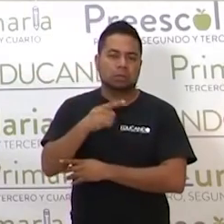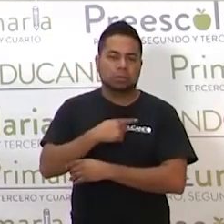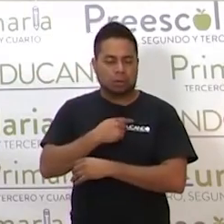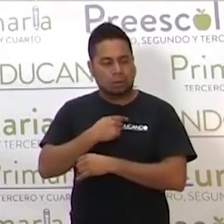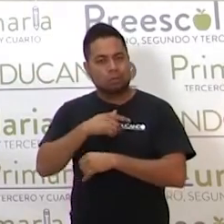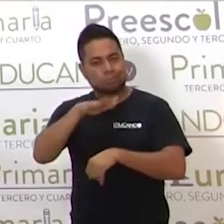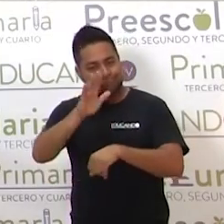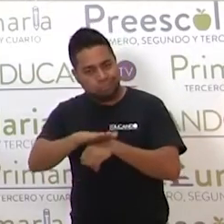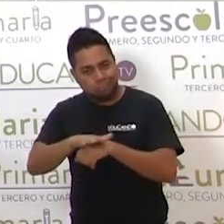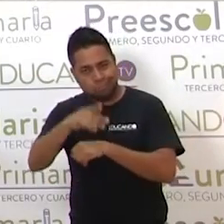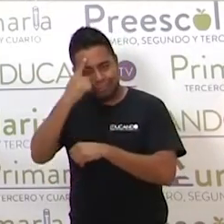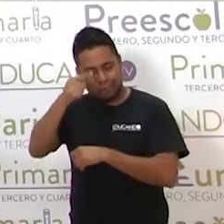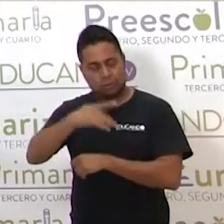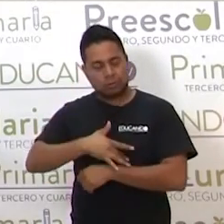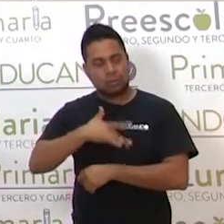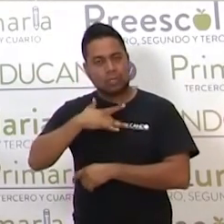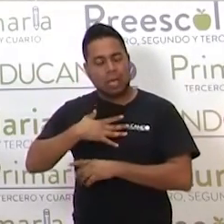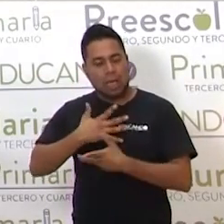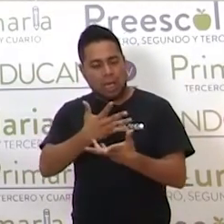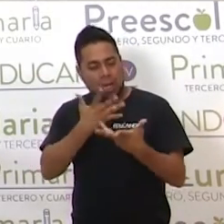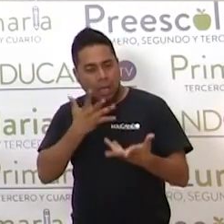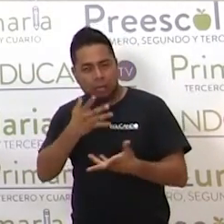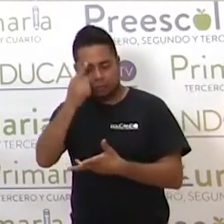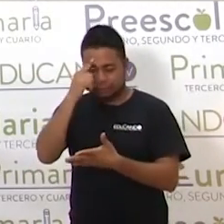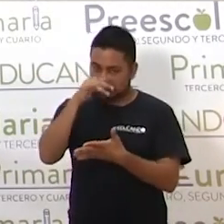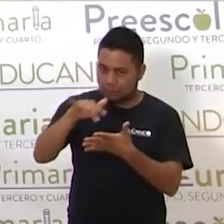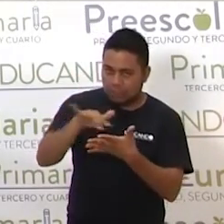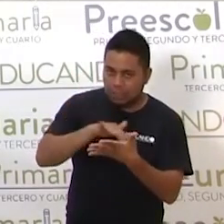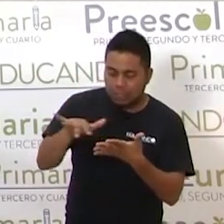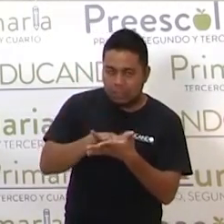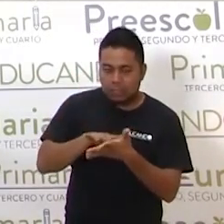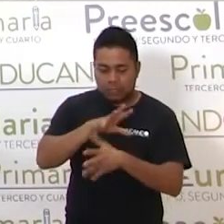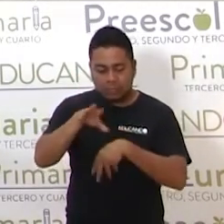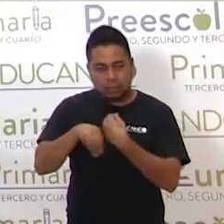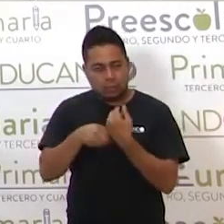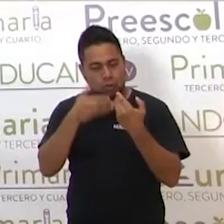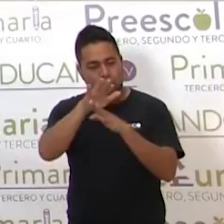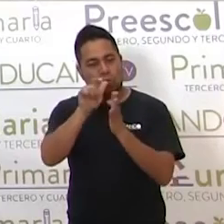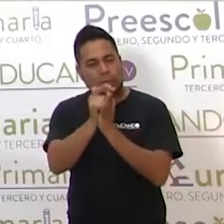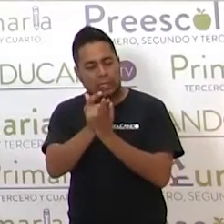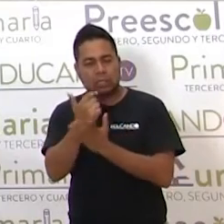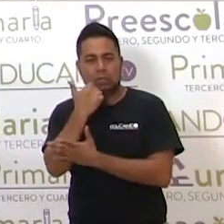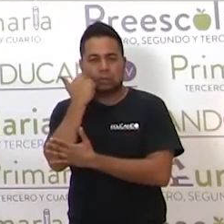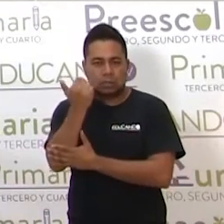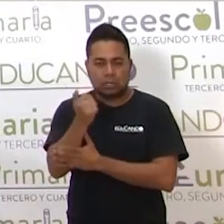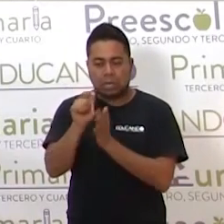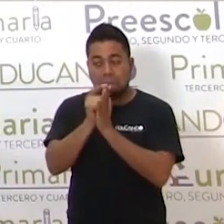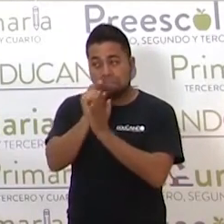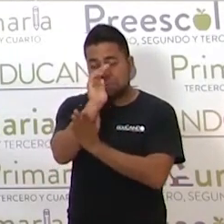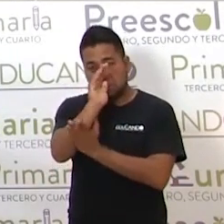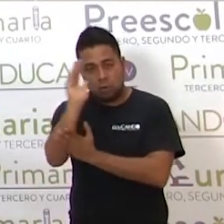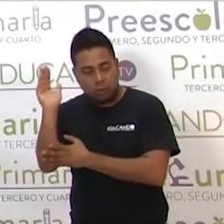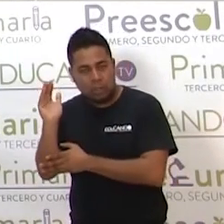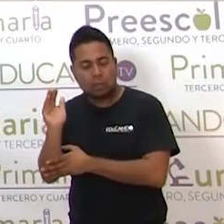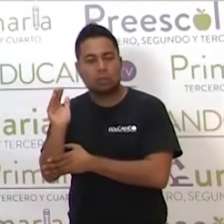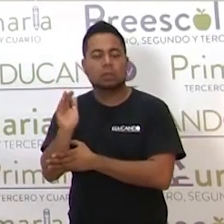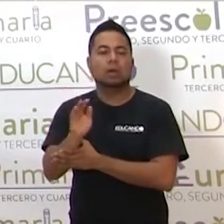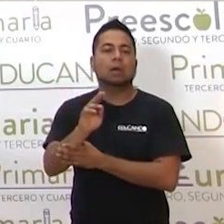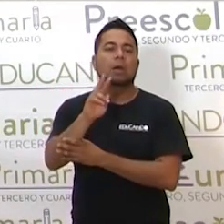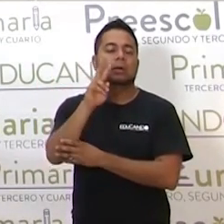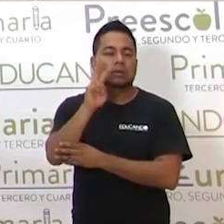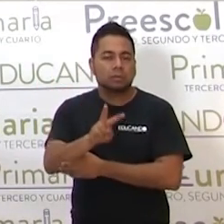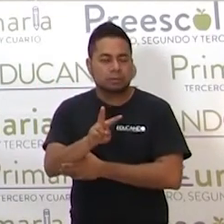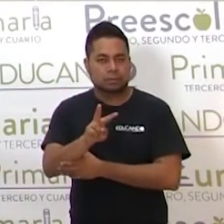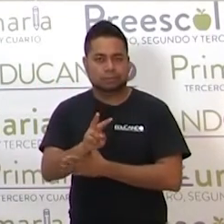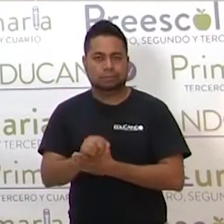en ustedes la pasión por la literatura, la letra, los autores, el mundo de los libros, las bibliotecas, de verdad, que es